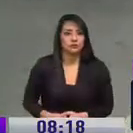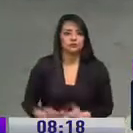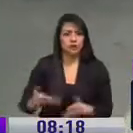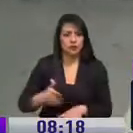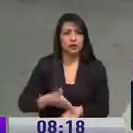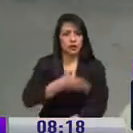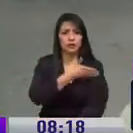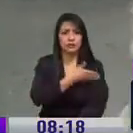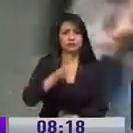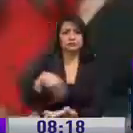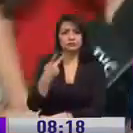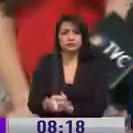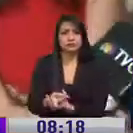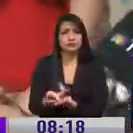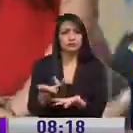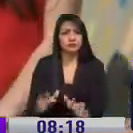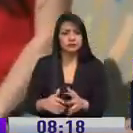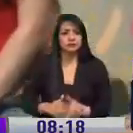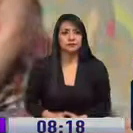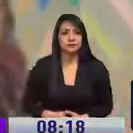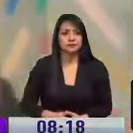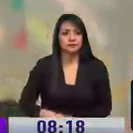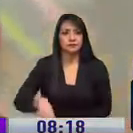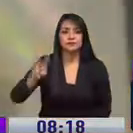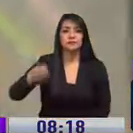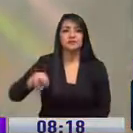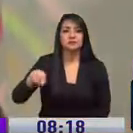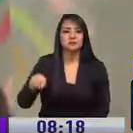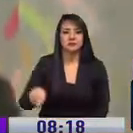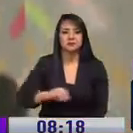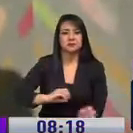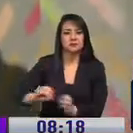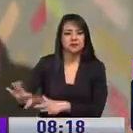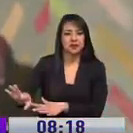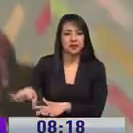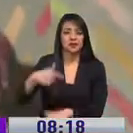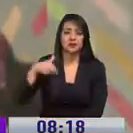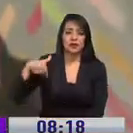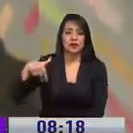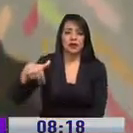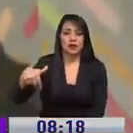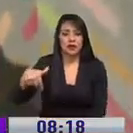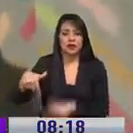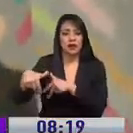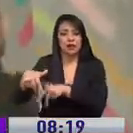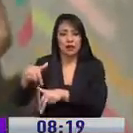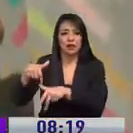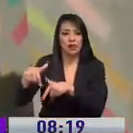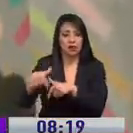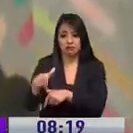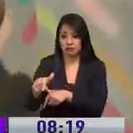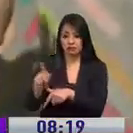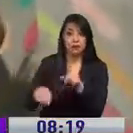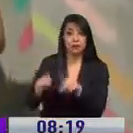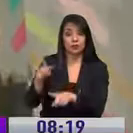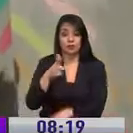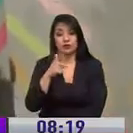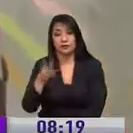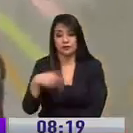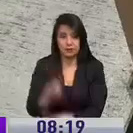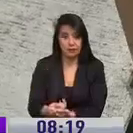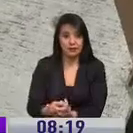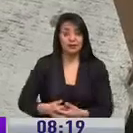habido quien se ha caído. Ya va más de 2 meses de ahí. Siempre que veníamos ya con los estudiantes, incluso algunos borrachos se han